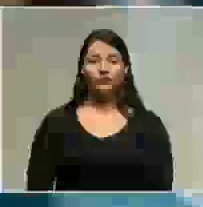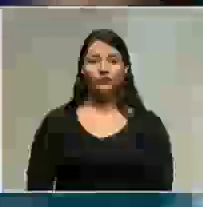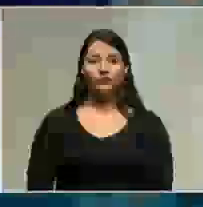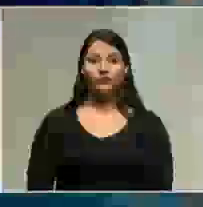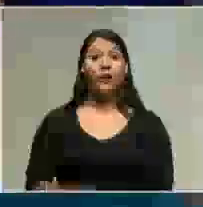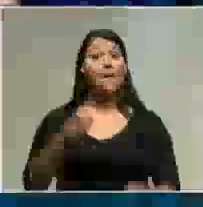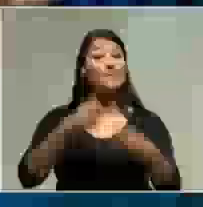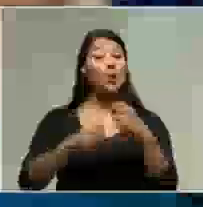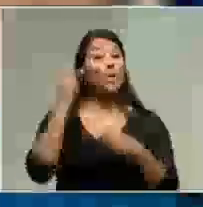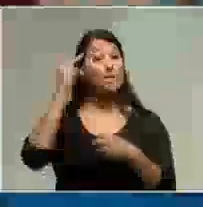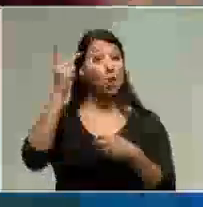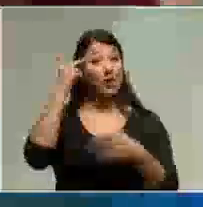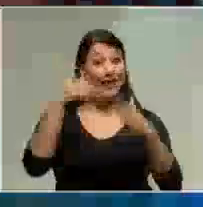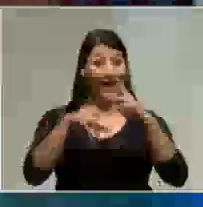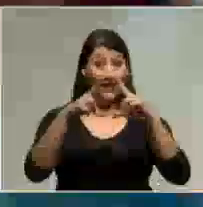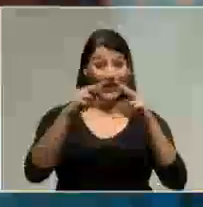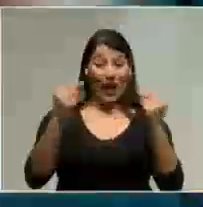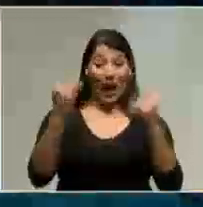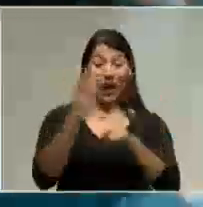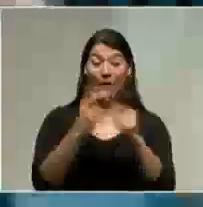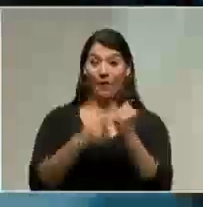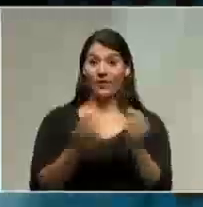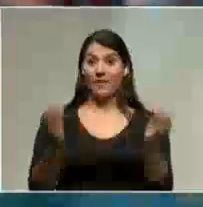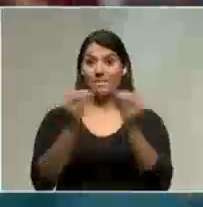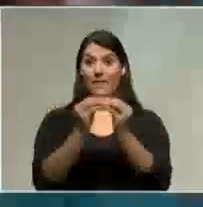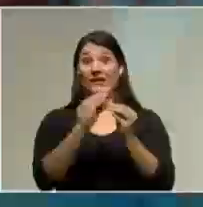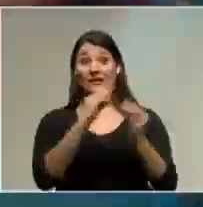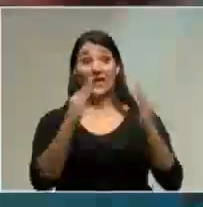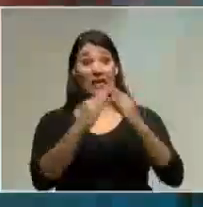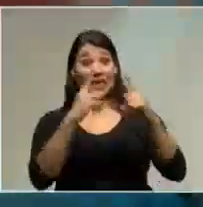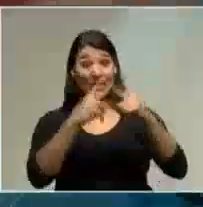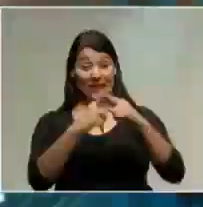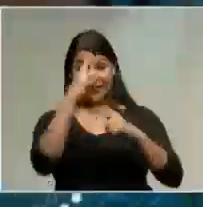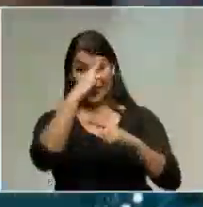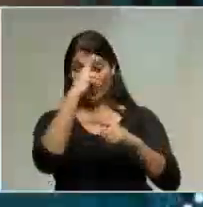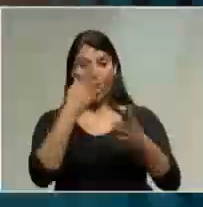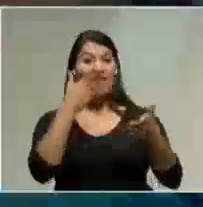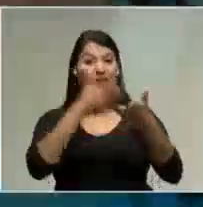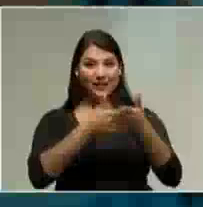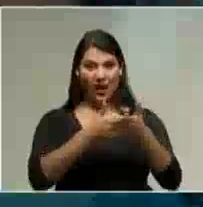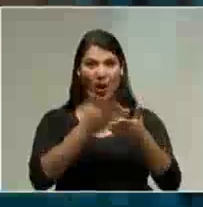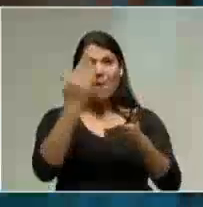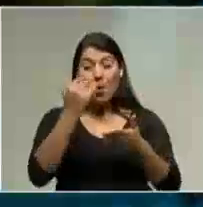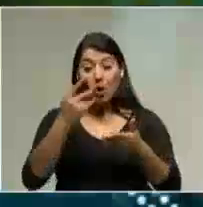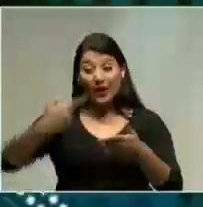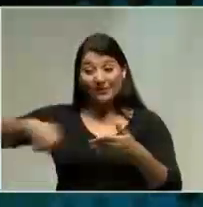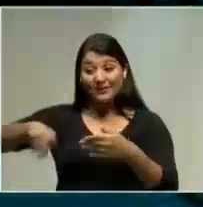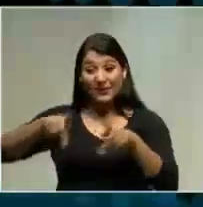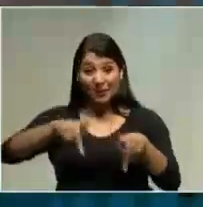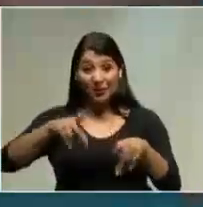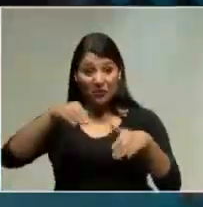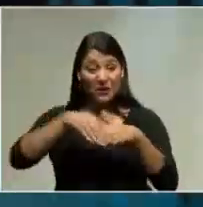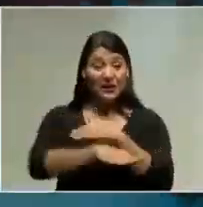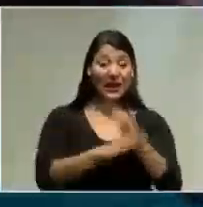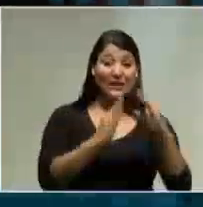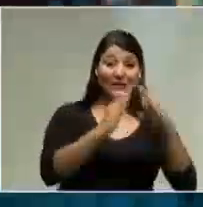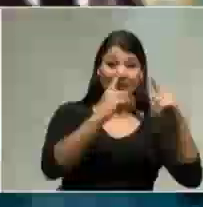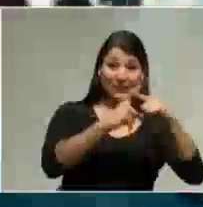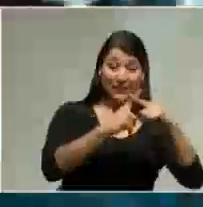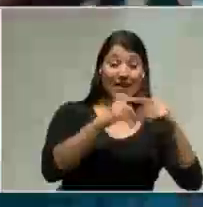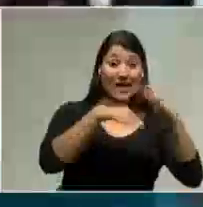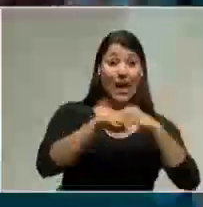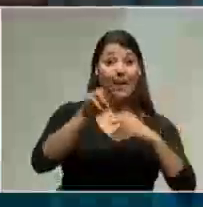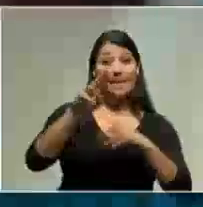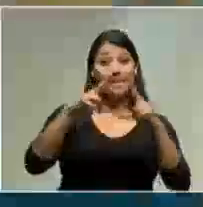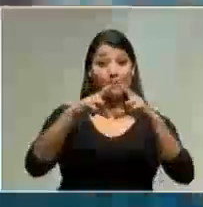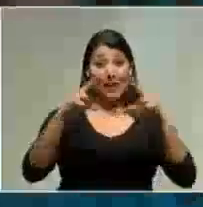La crisis política en Nicaragua se acrecenta y las iglesias católicas son parte de ella. Los sandinistas invadieron la Catedral Metropolitana en